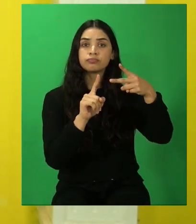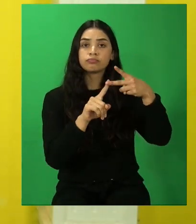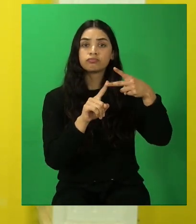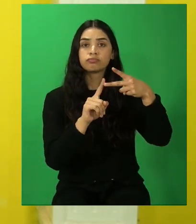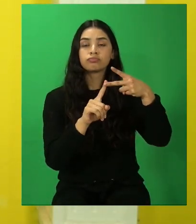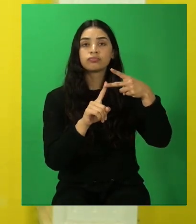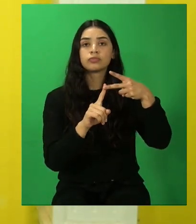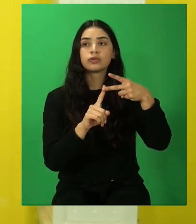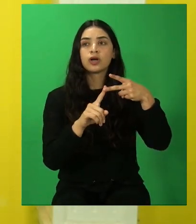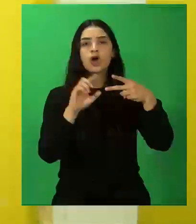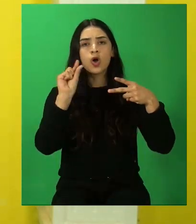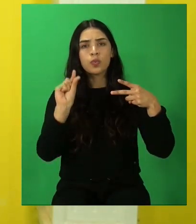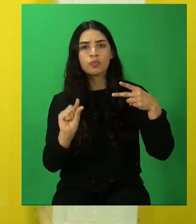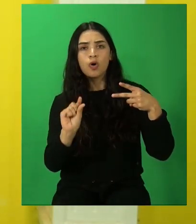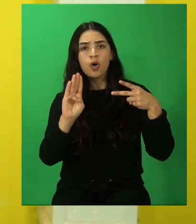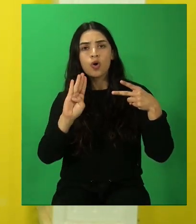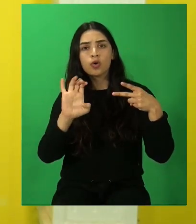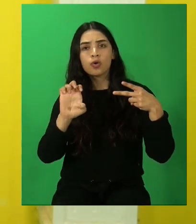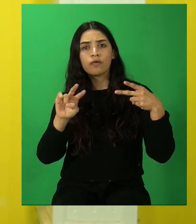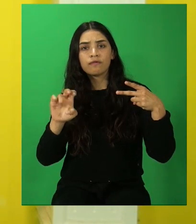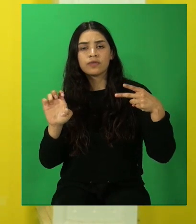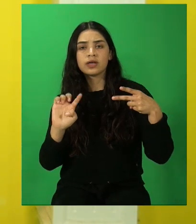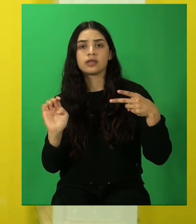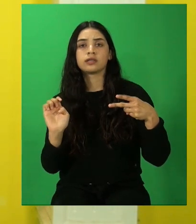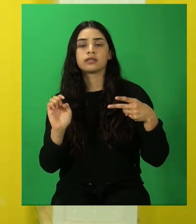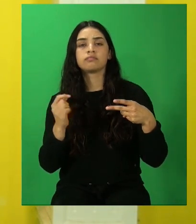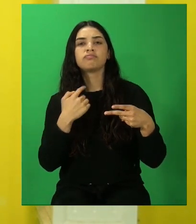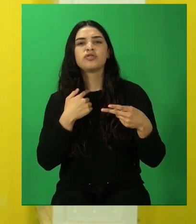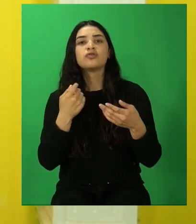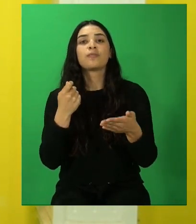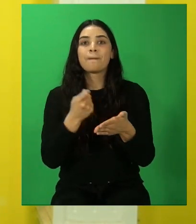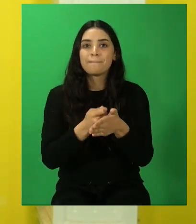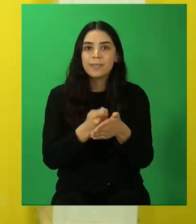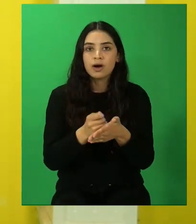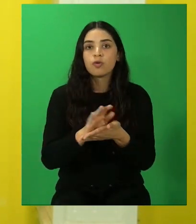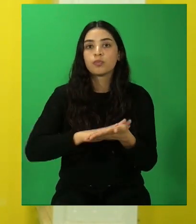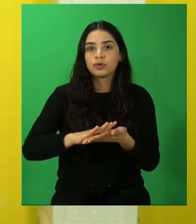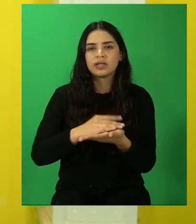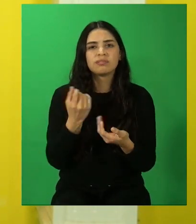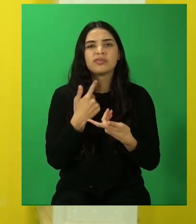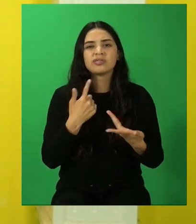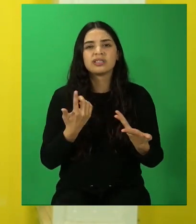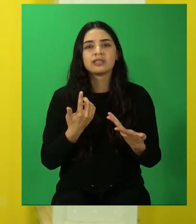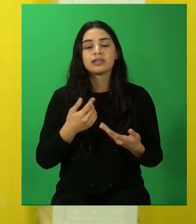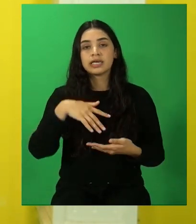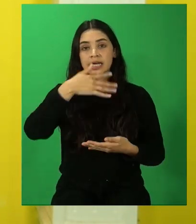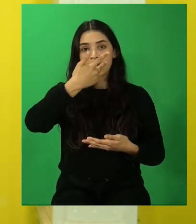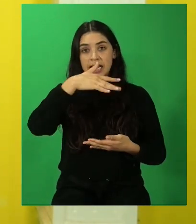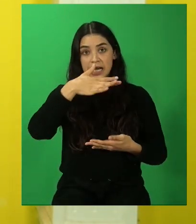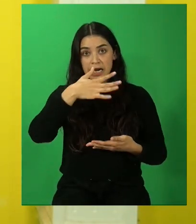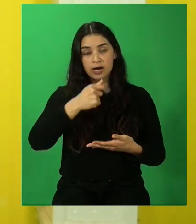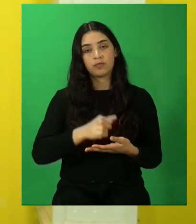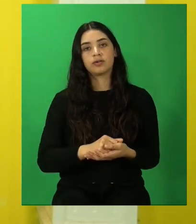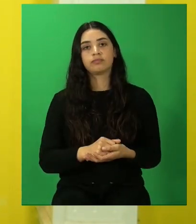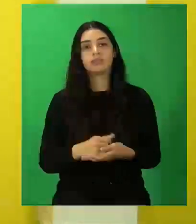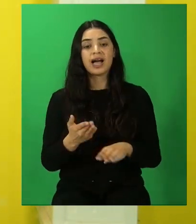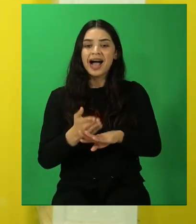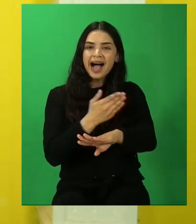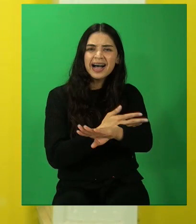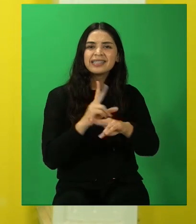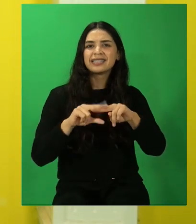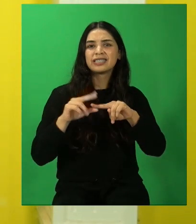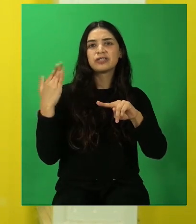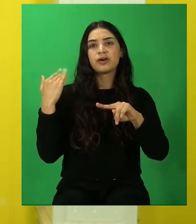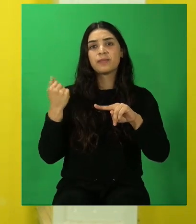y que se debe pagar por ellos. Por ejemplo, el agua. Pasó de ser un bien libre a un